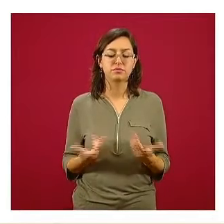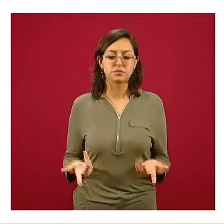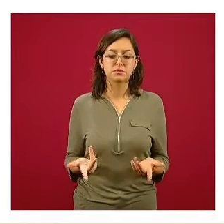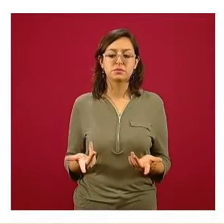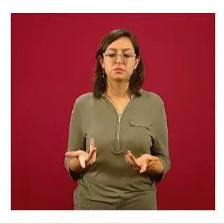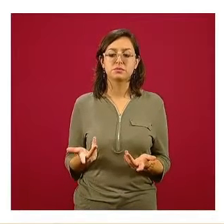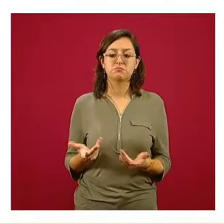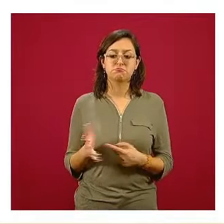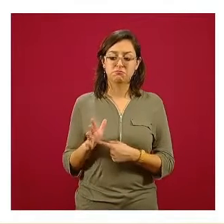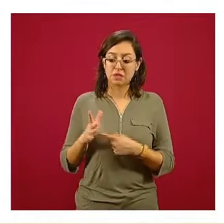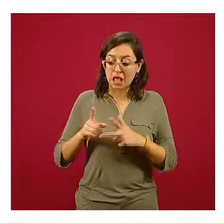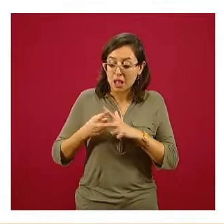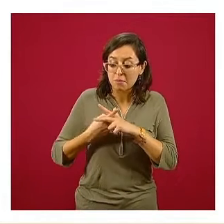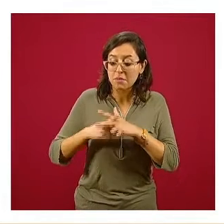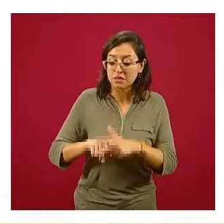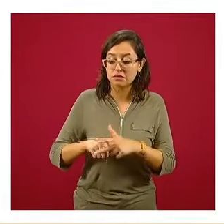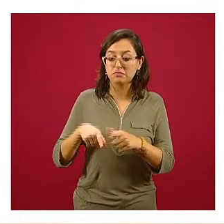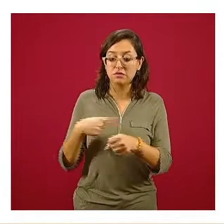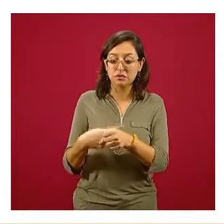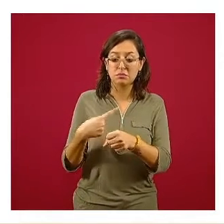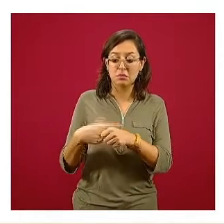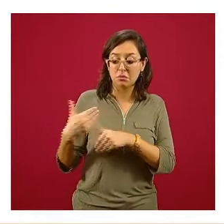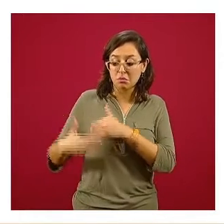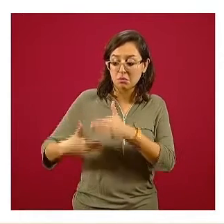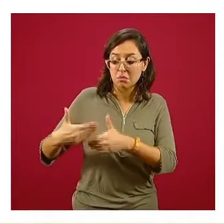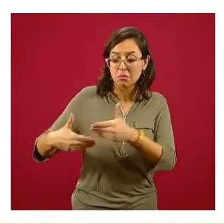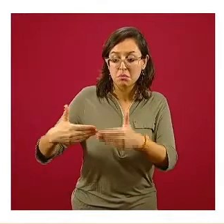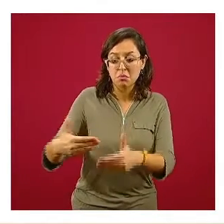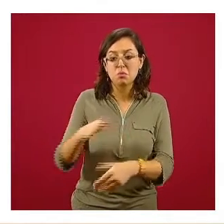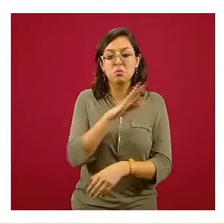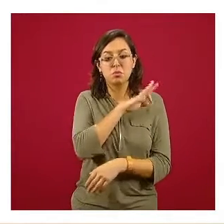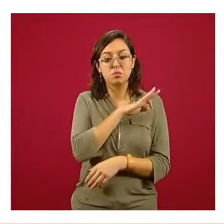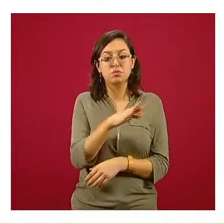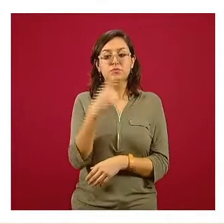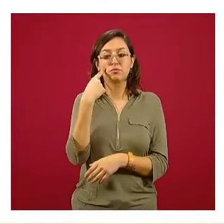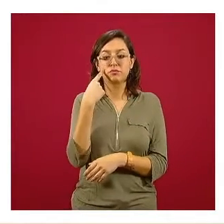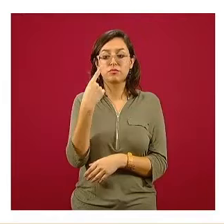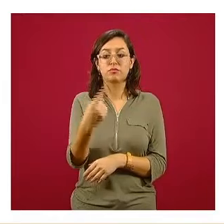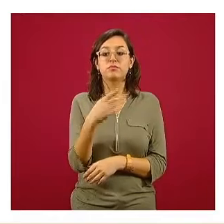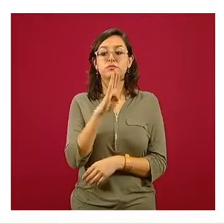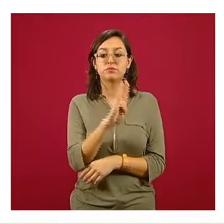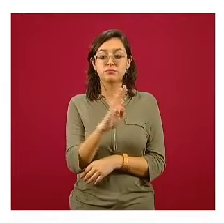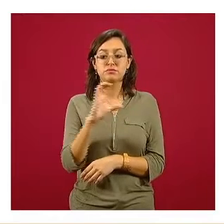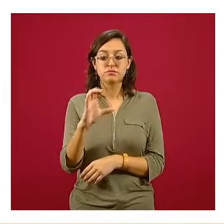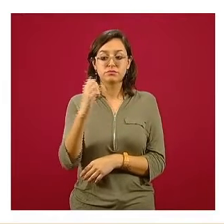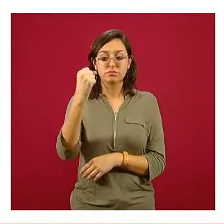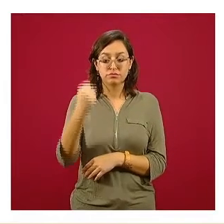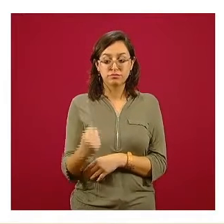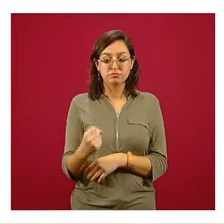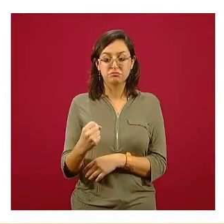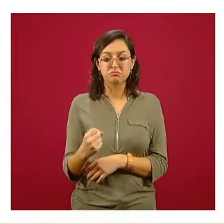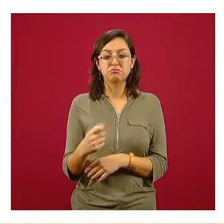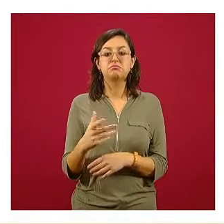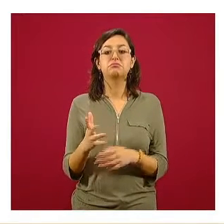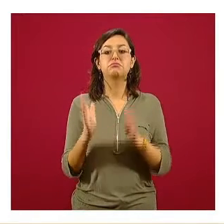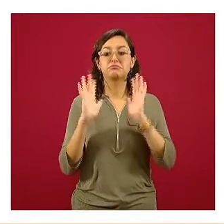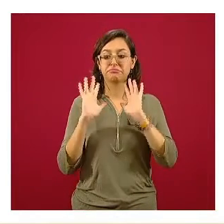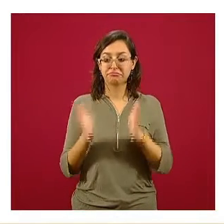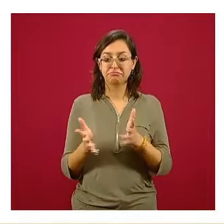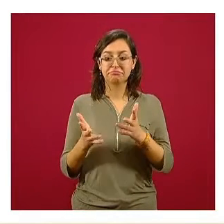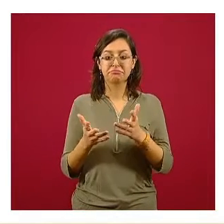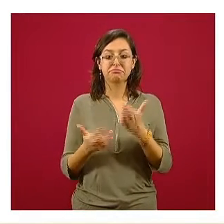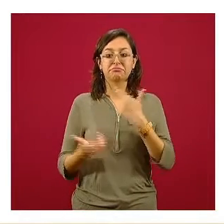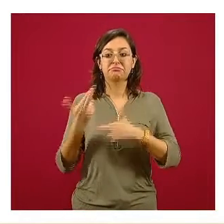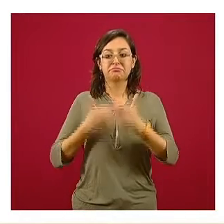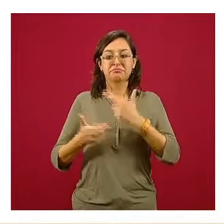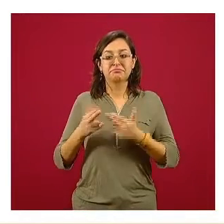de la presentación de casos. Y vemos que Baja California Sur ya se encuentra en verde